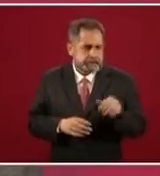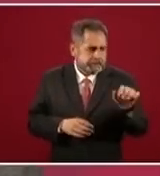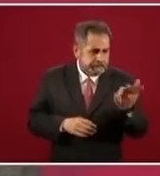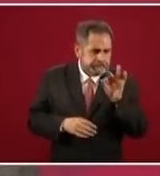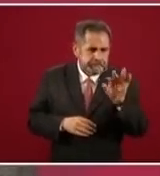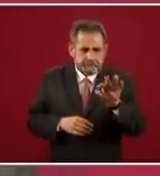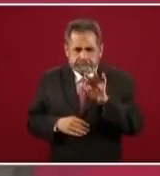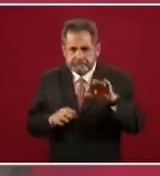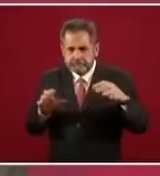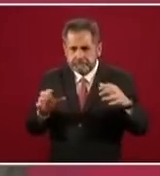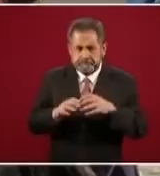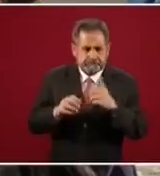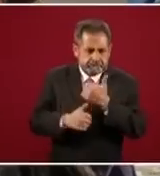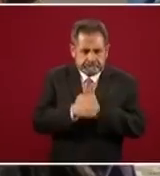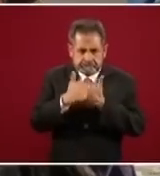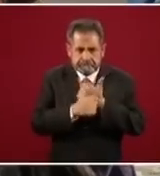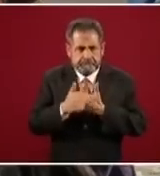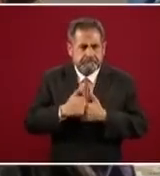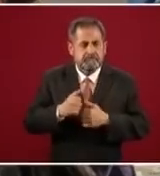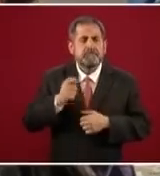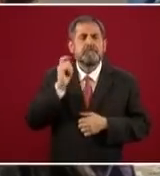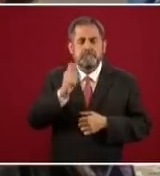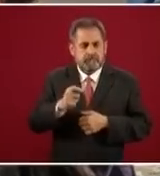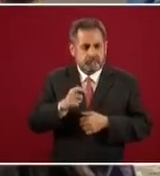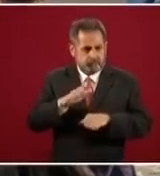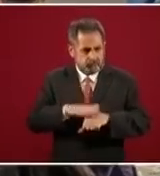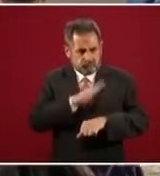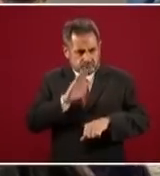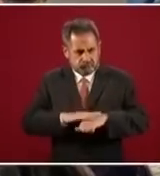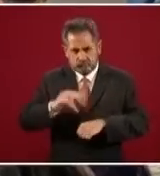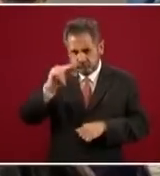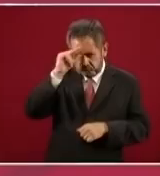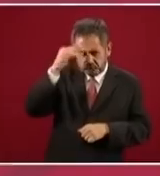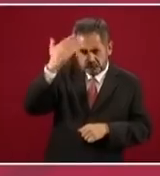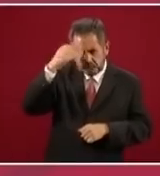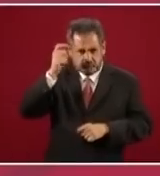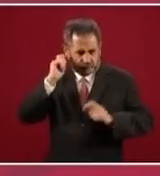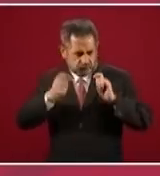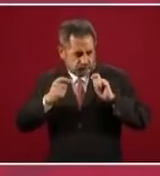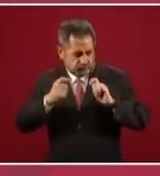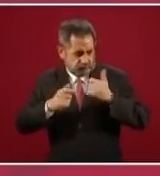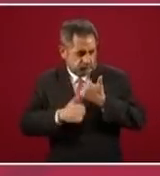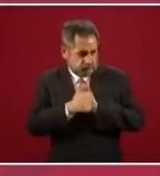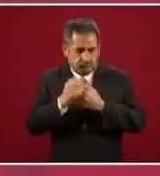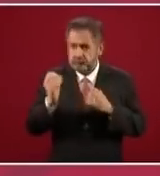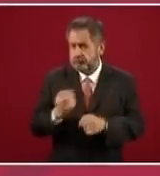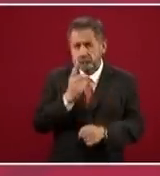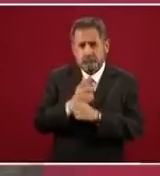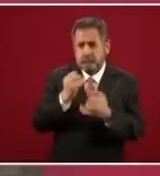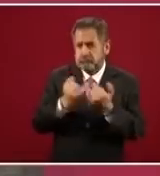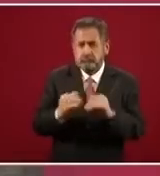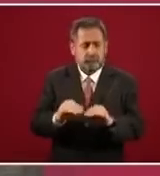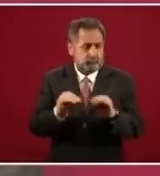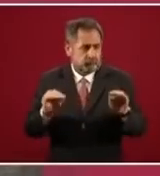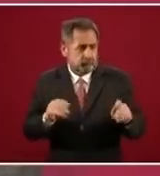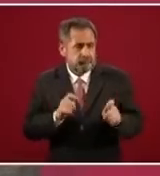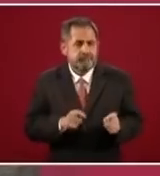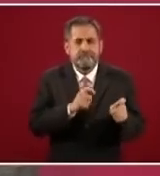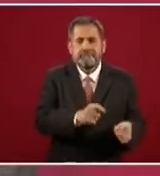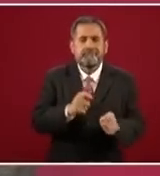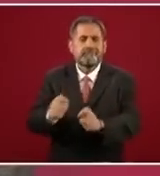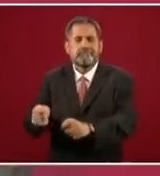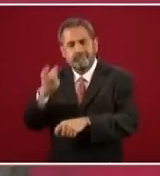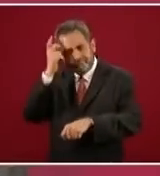selección por concurso basada en mérito y basada en equidad de oportunidades de los titulares